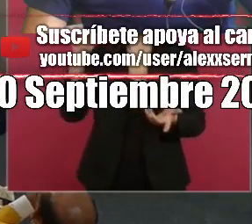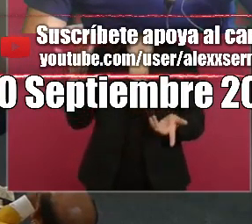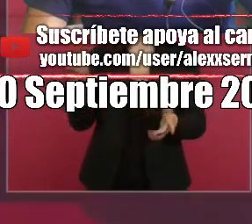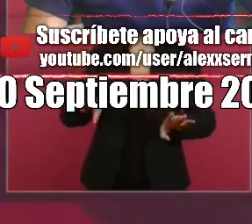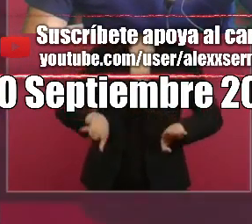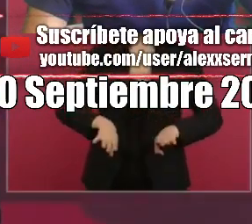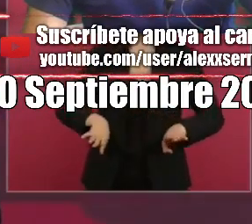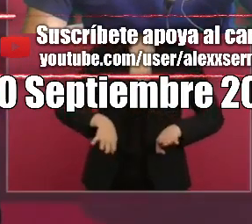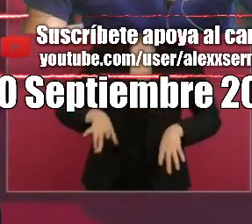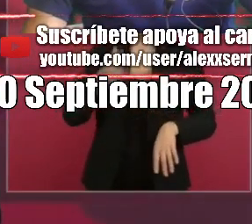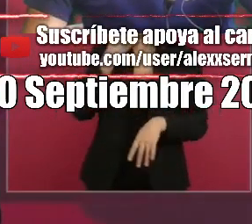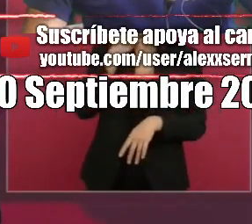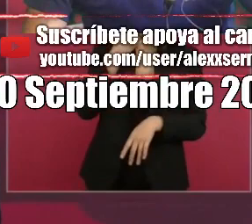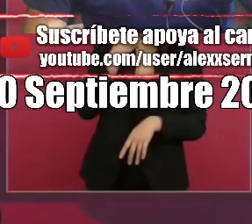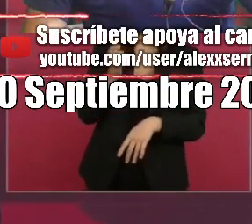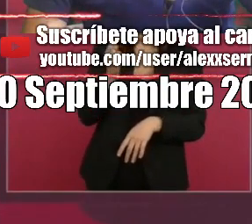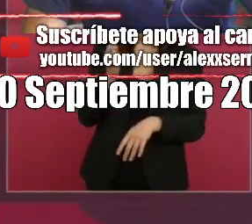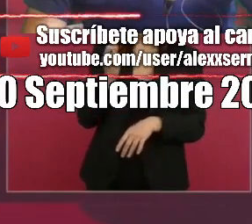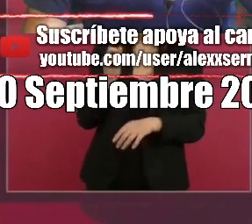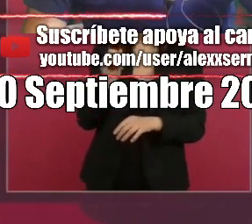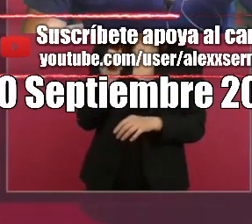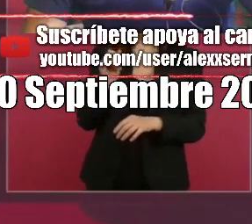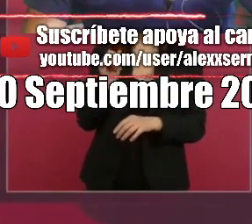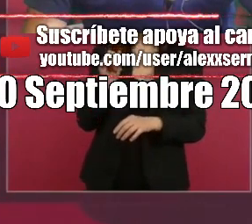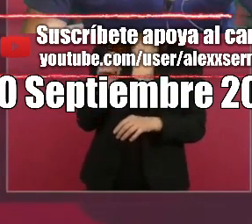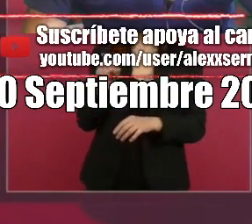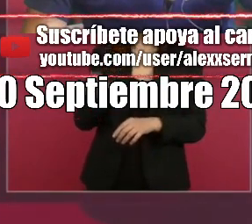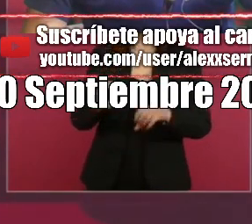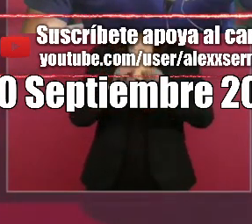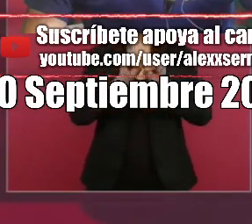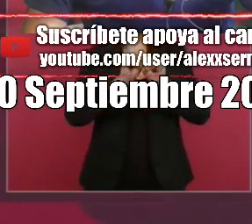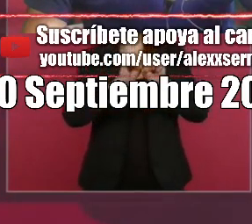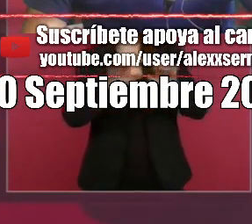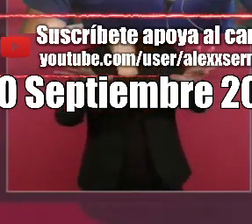rara, inusual, sacaron un boletín,